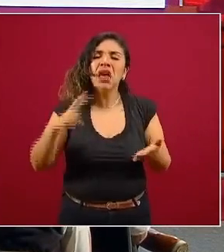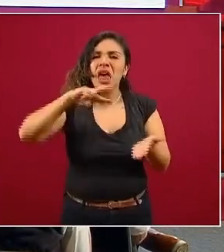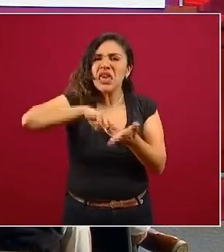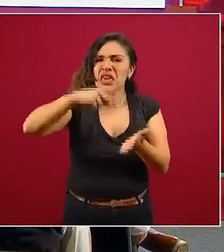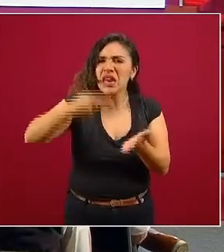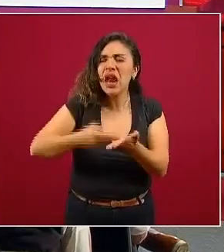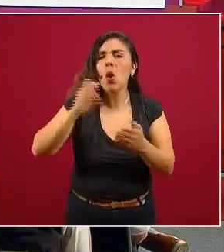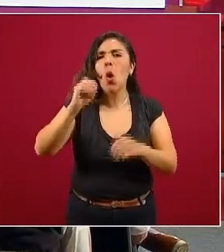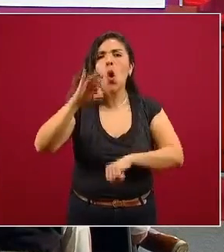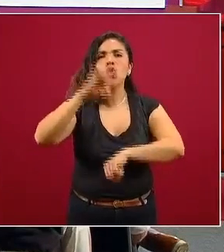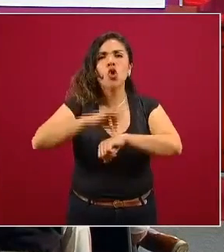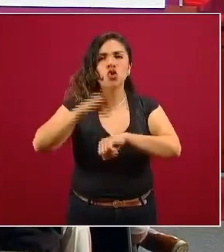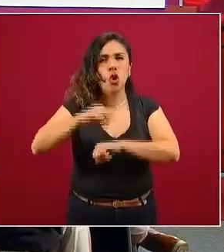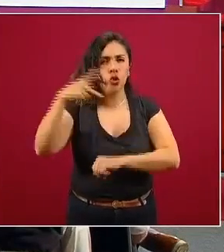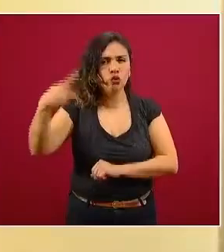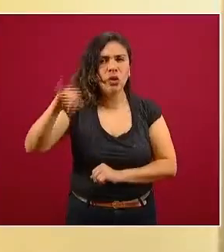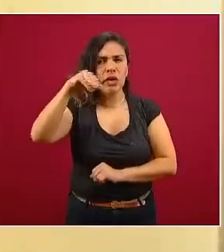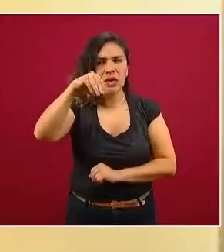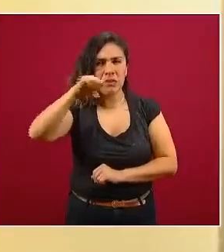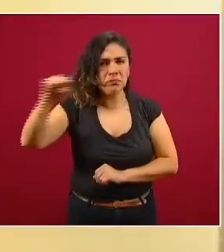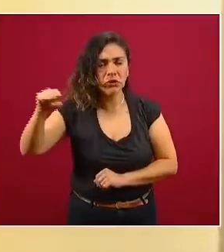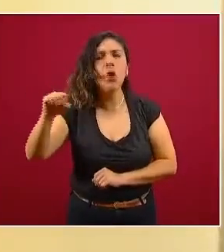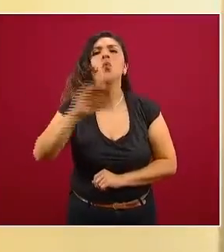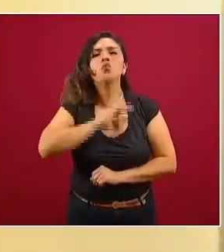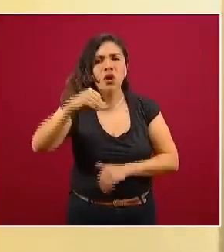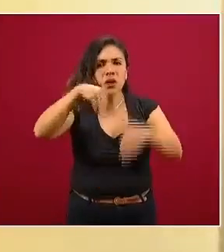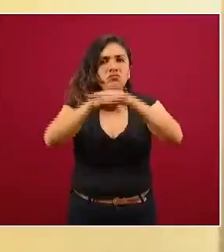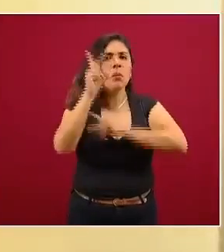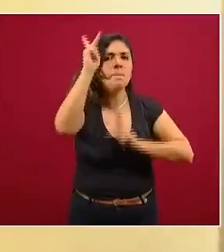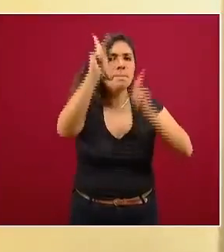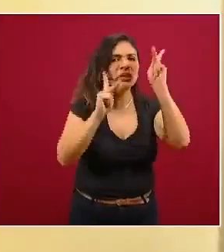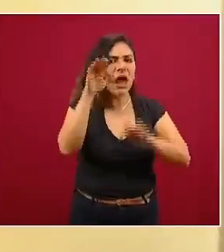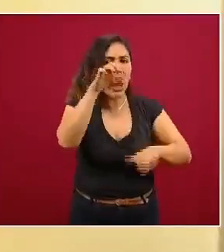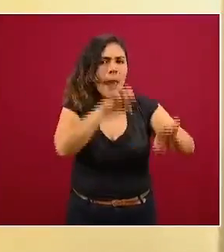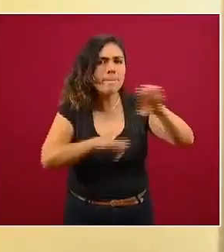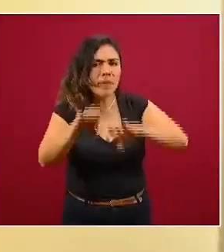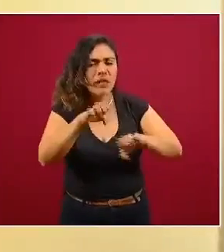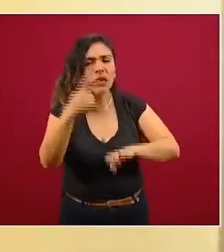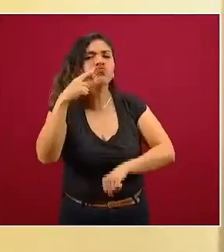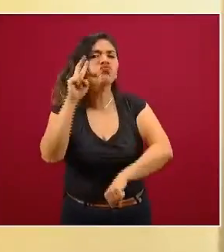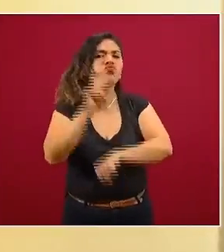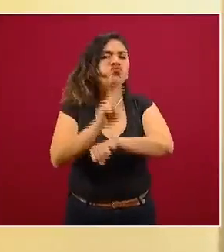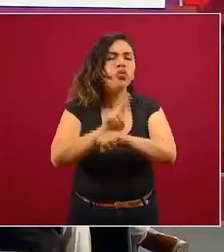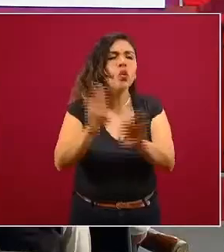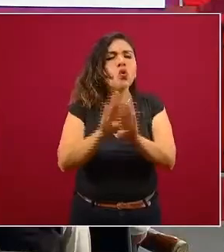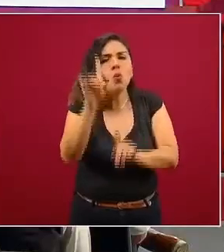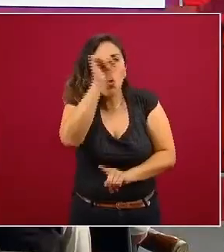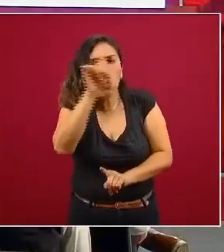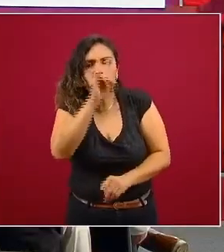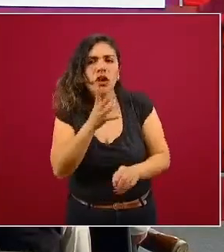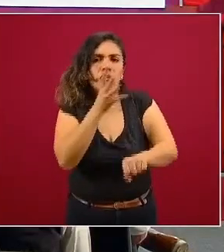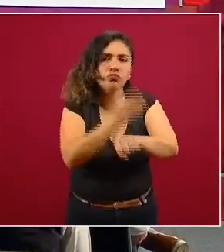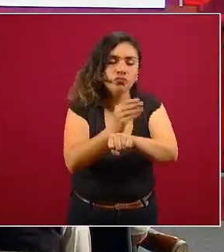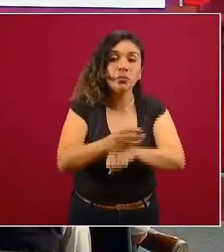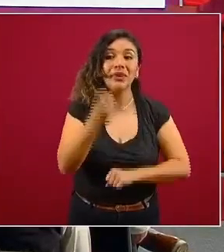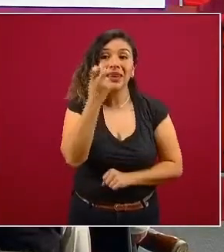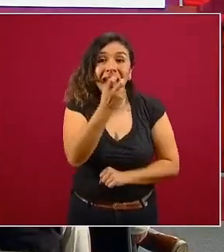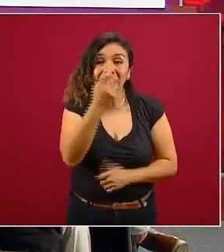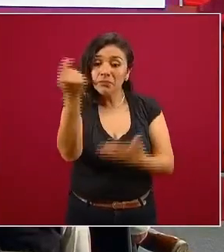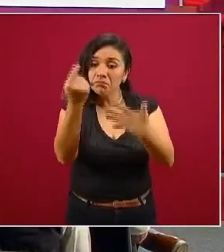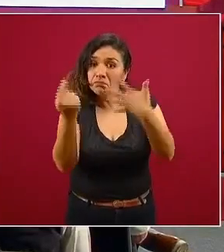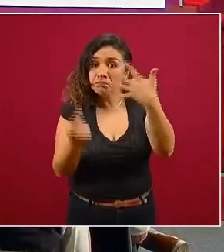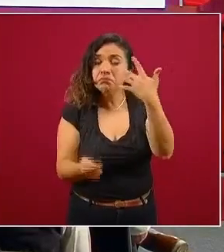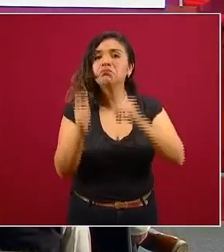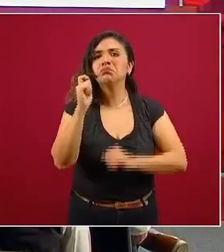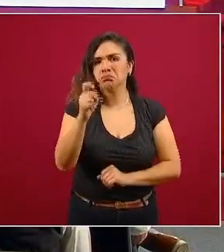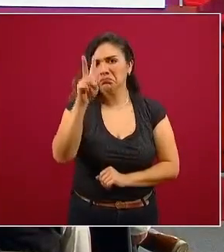ingenieros o médicos de trabajo del Instituto Mexicano del Seguro Social pueden visitar estas empresas y dar consejería. Todo esto